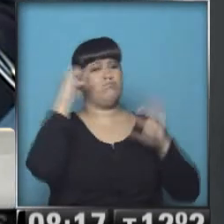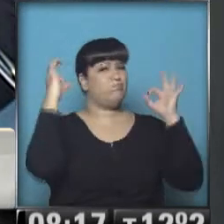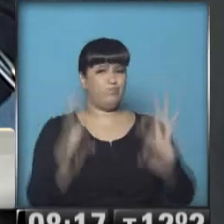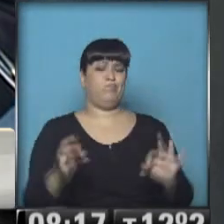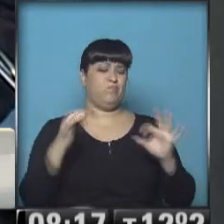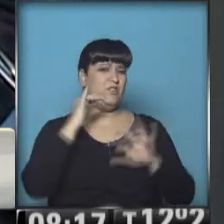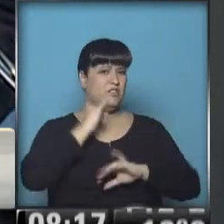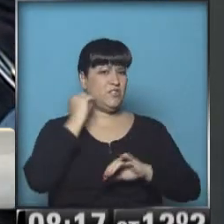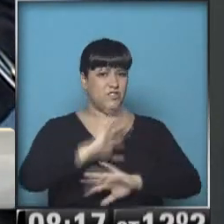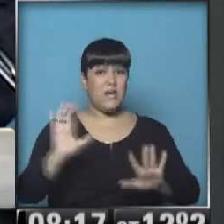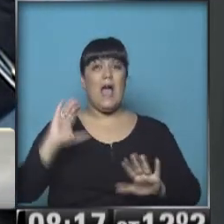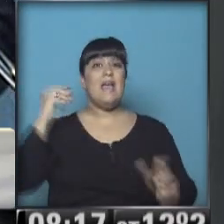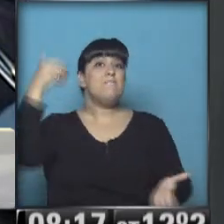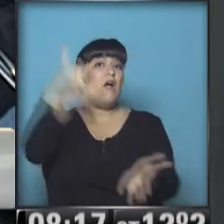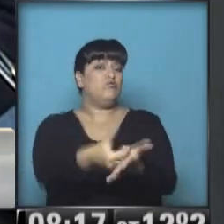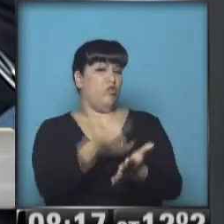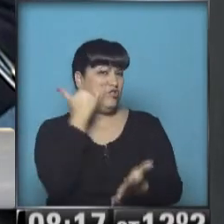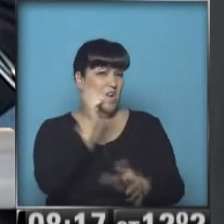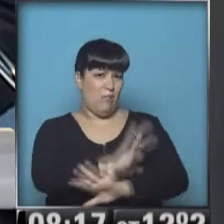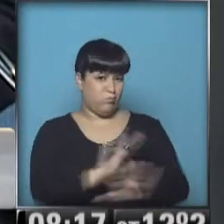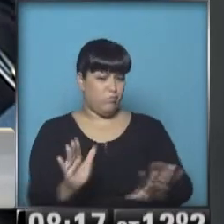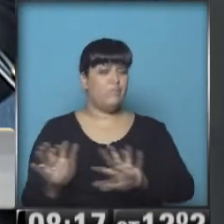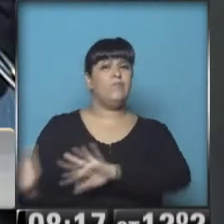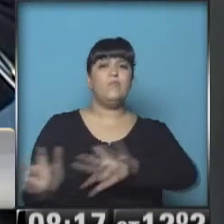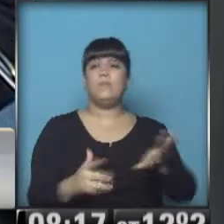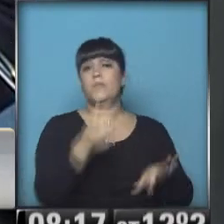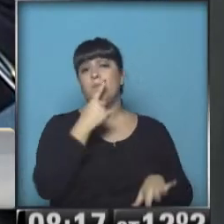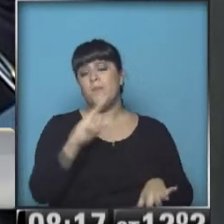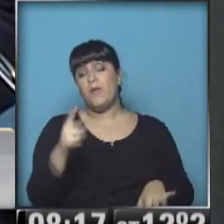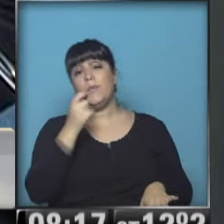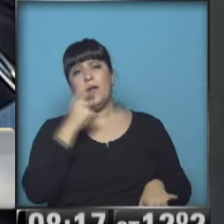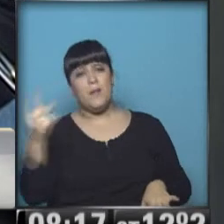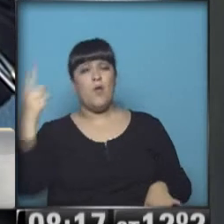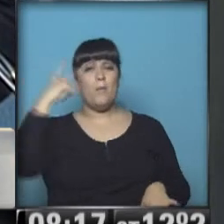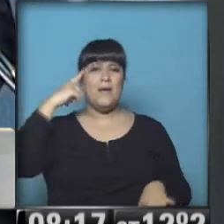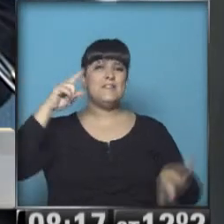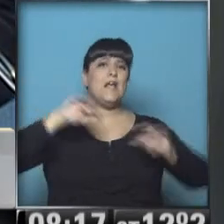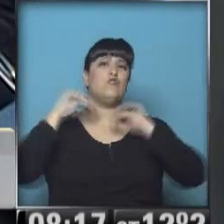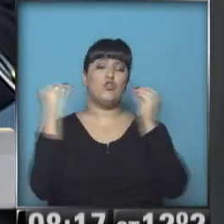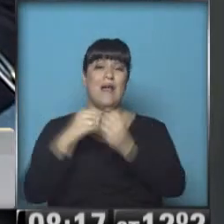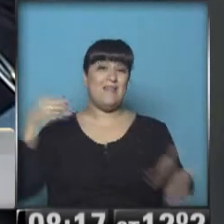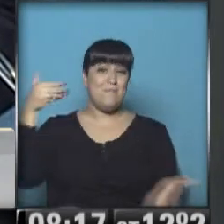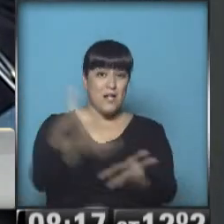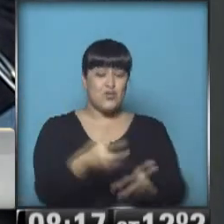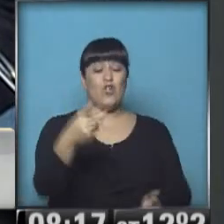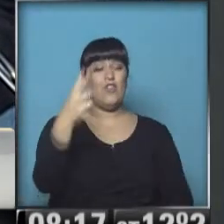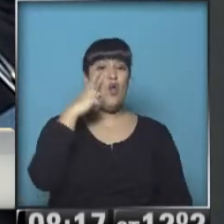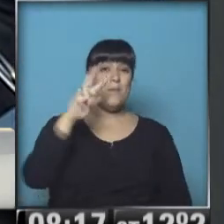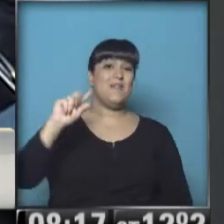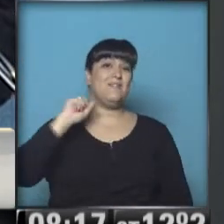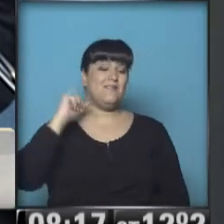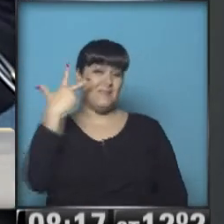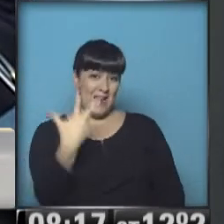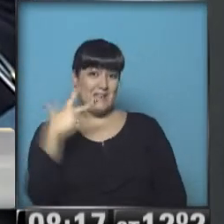e inversión en esta etapa ahora si uno toma efectivamente el volumen total de inversión 2003 2014